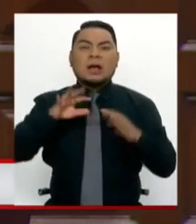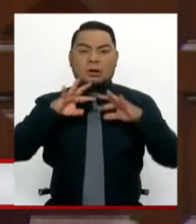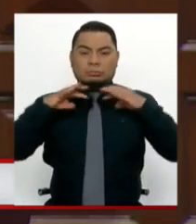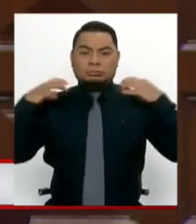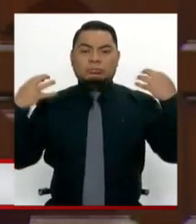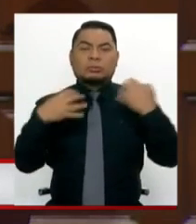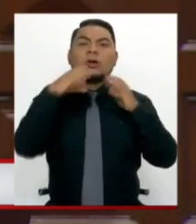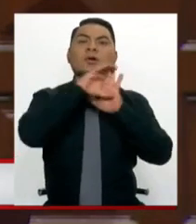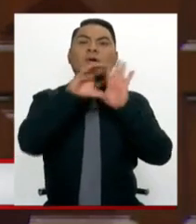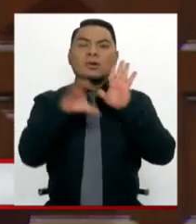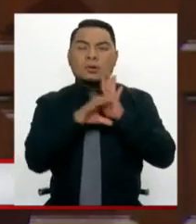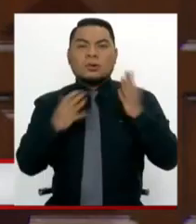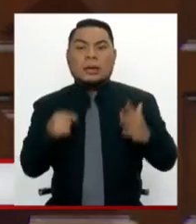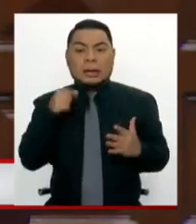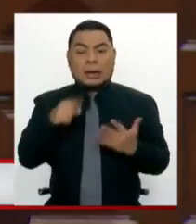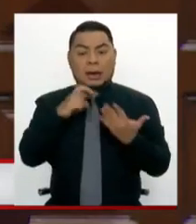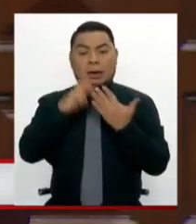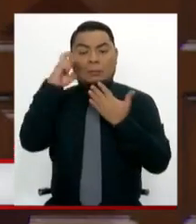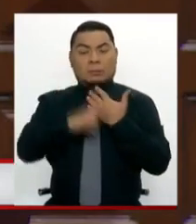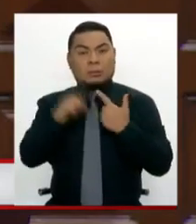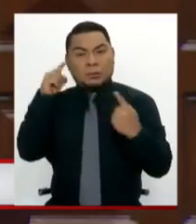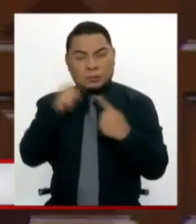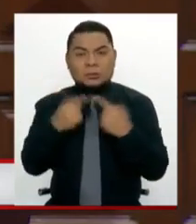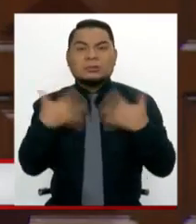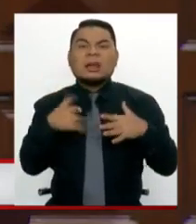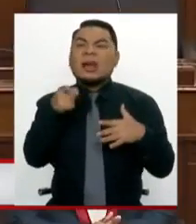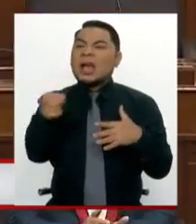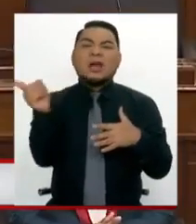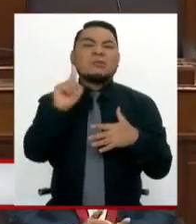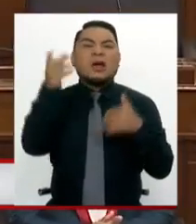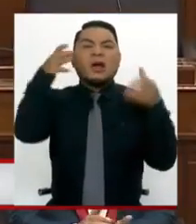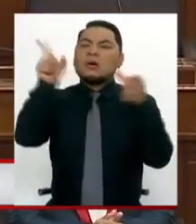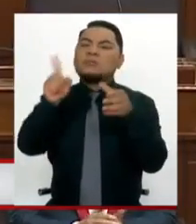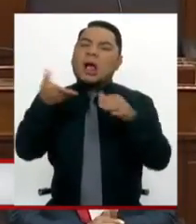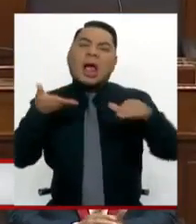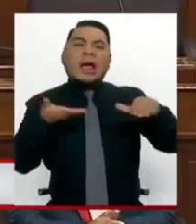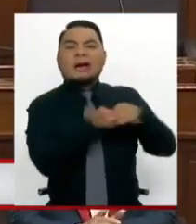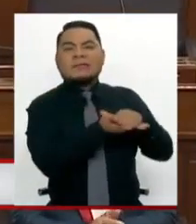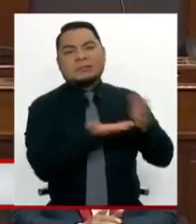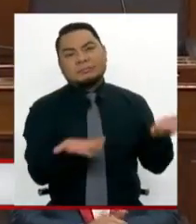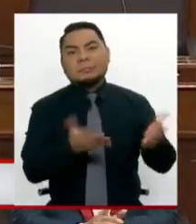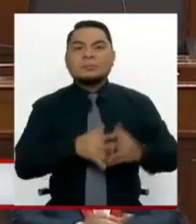asamblea constituyente cuyo proyecto fue archivado.